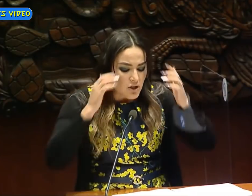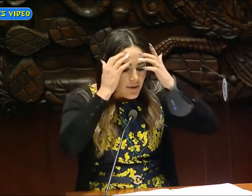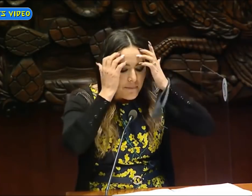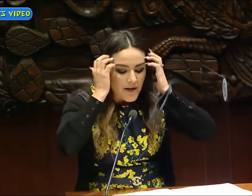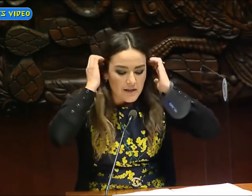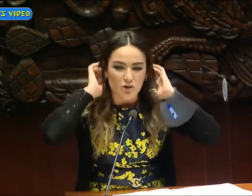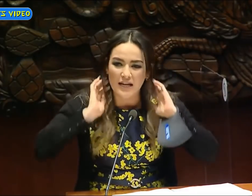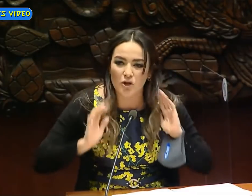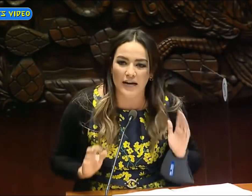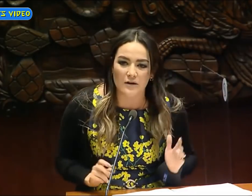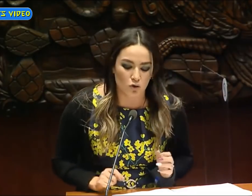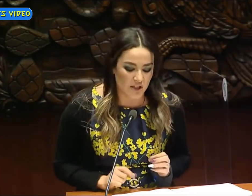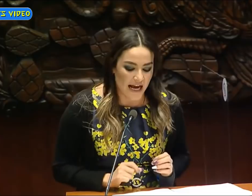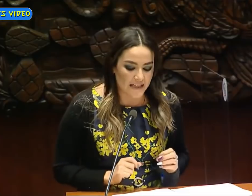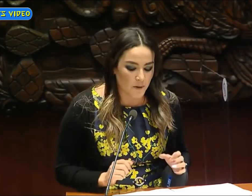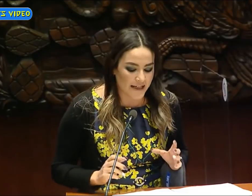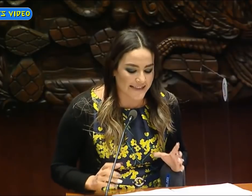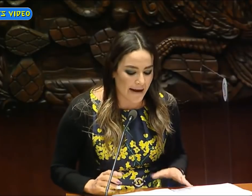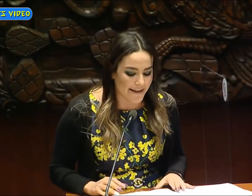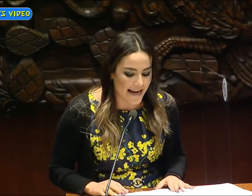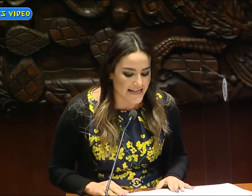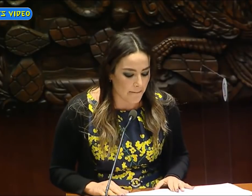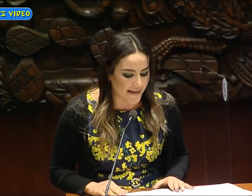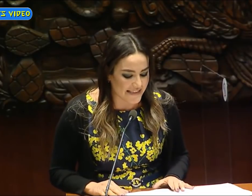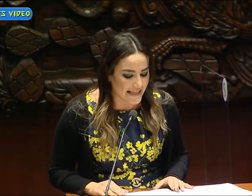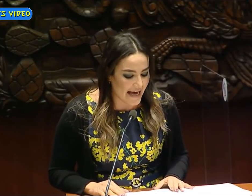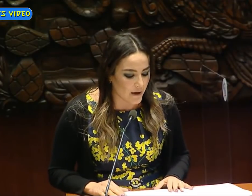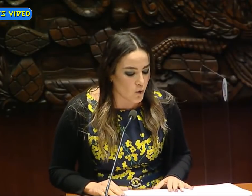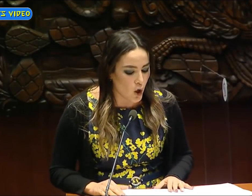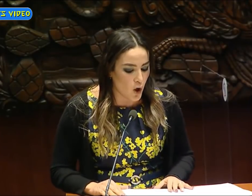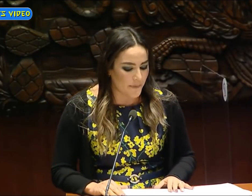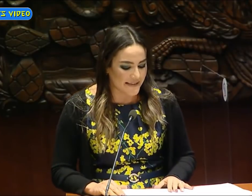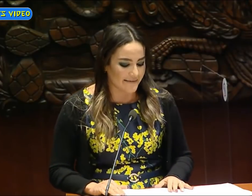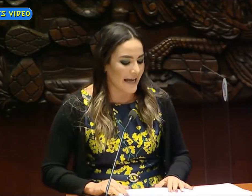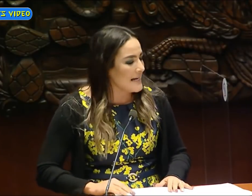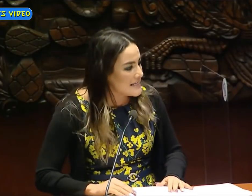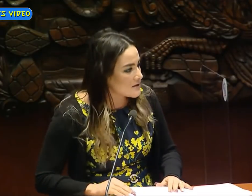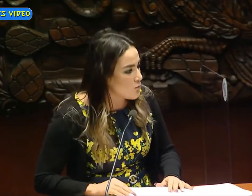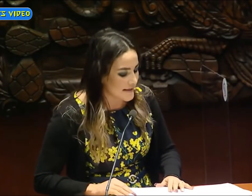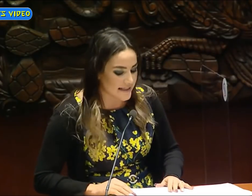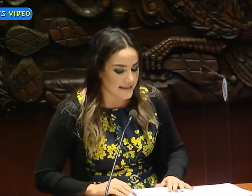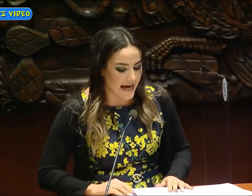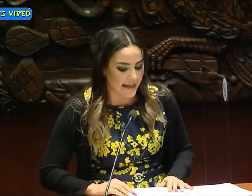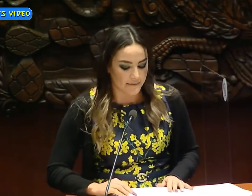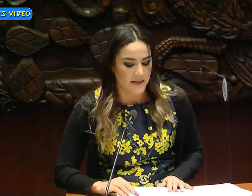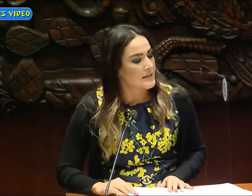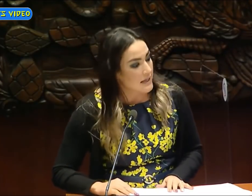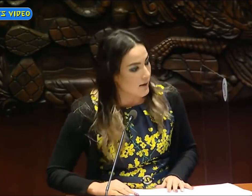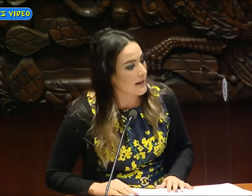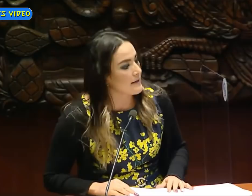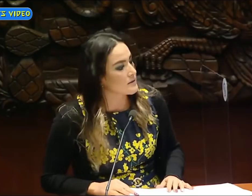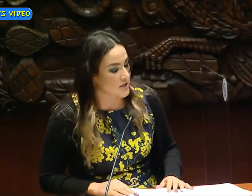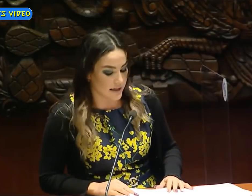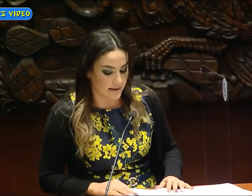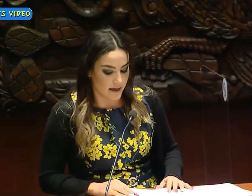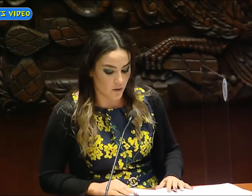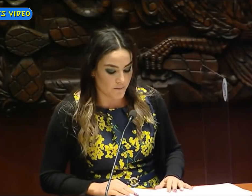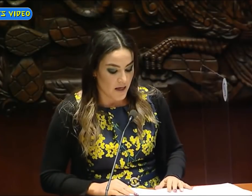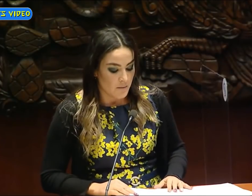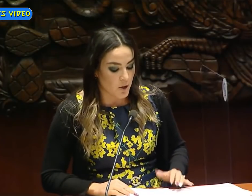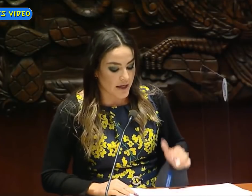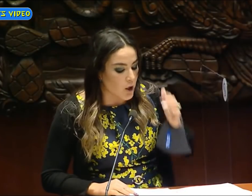el motivo por el que usted no renuncia es porque sabe de la incapacidad de Hugo López-Gatell y de su mezquindad, se lo agradezco,